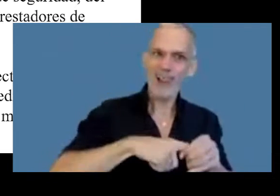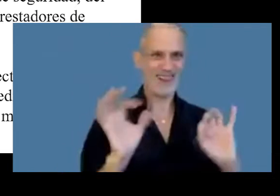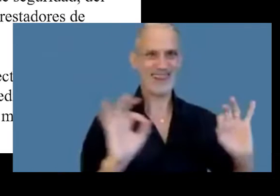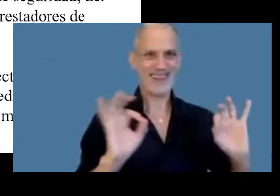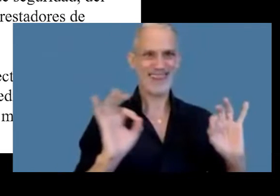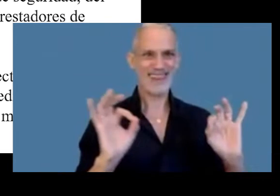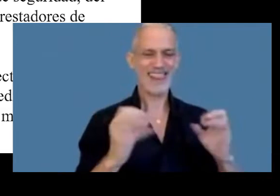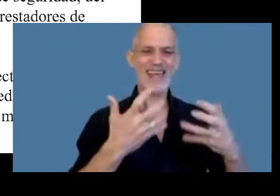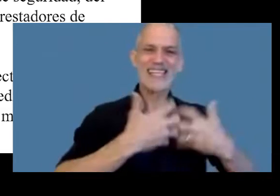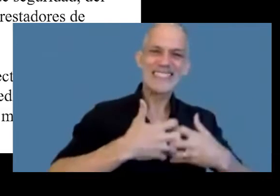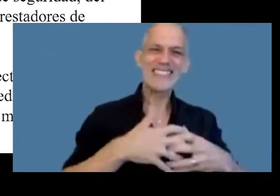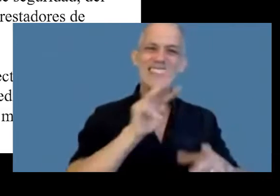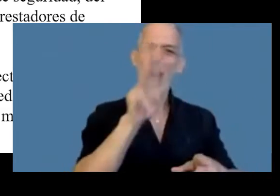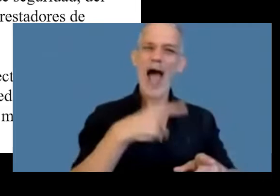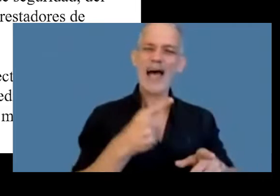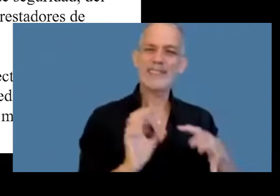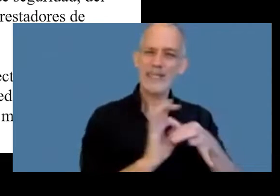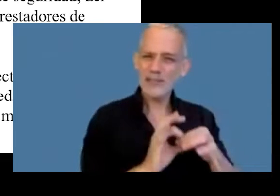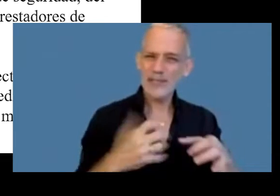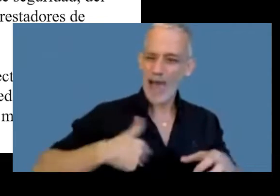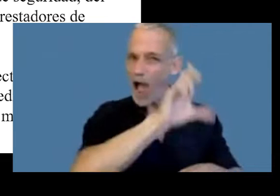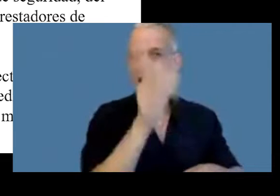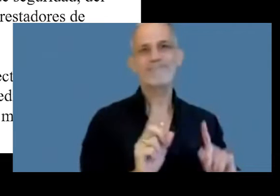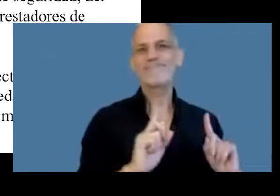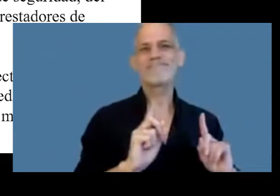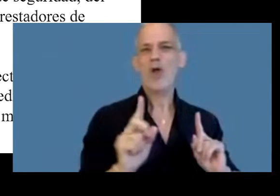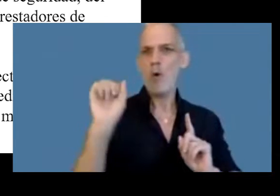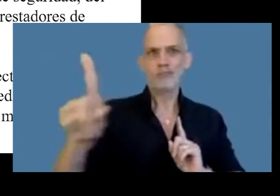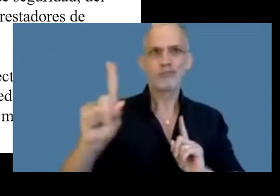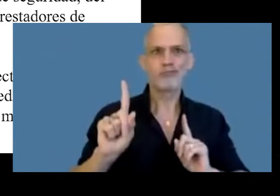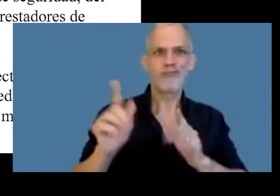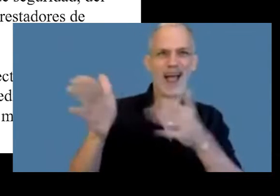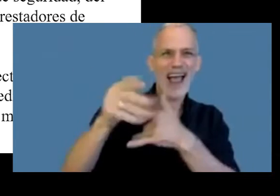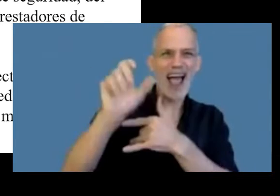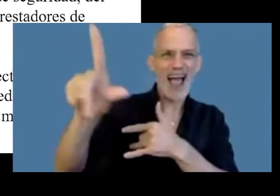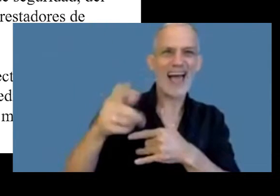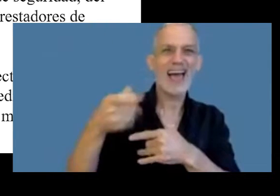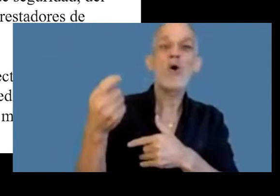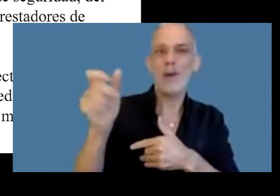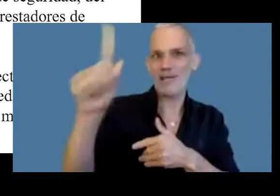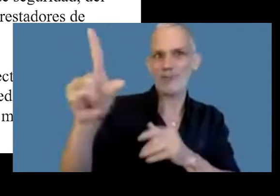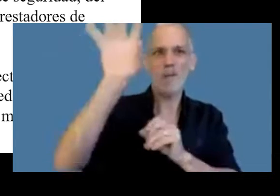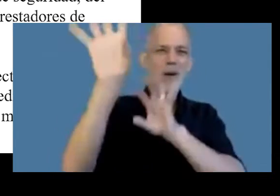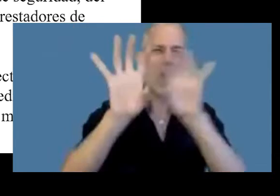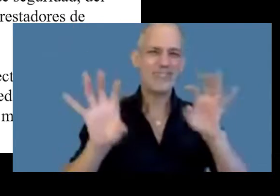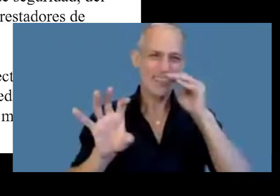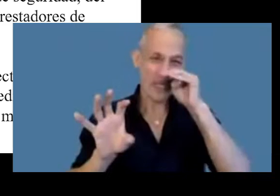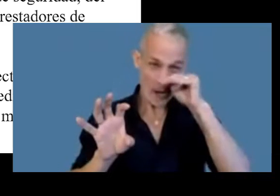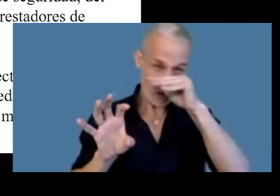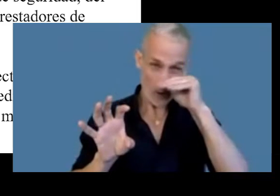sistema integrado de jubilaciones, mantienen sus cajas provinciales. Por